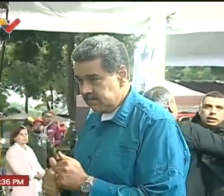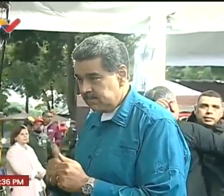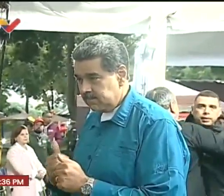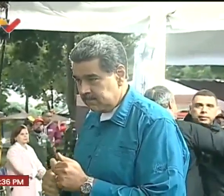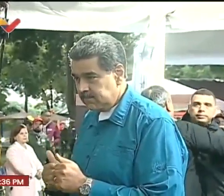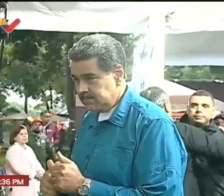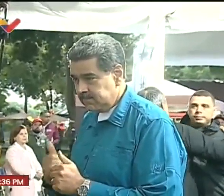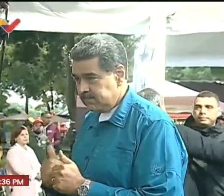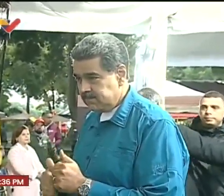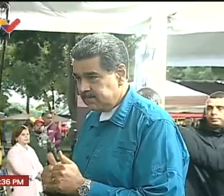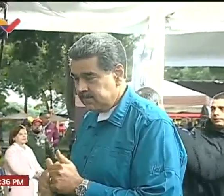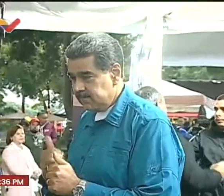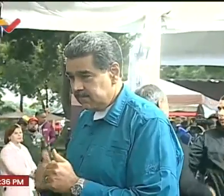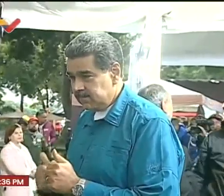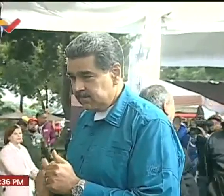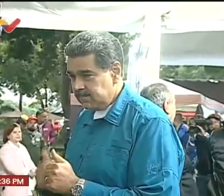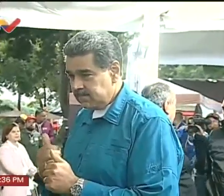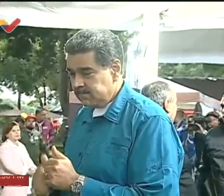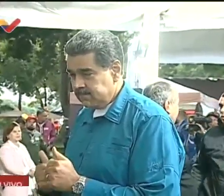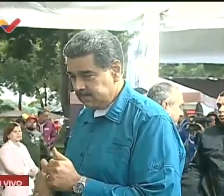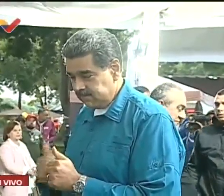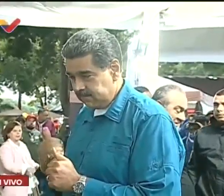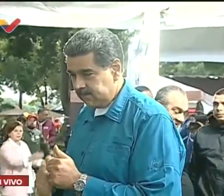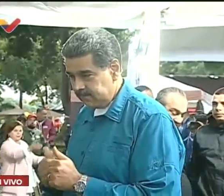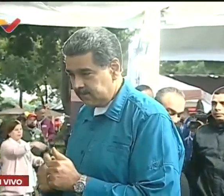chulero, habla de tu pensamiento.